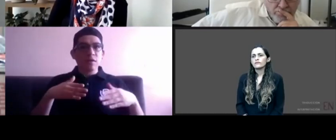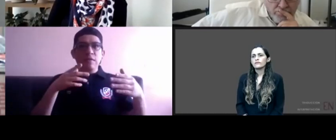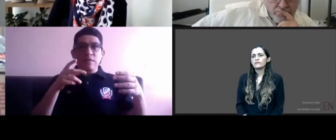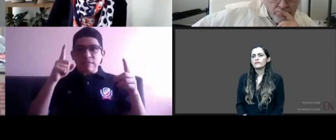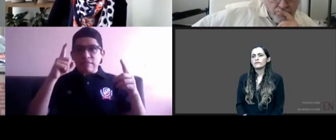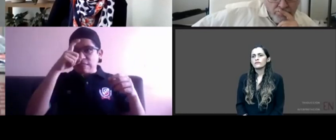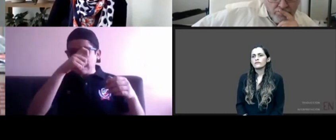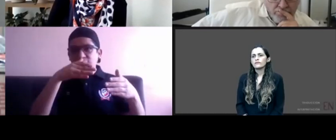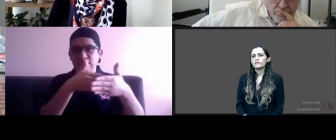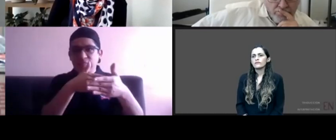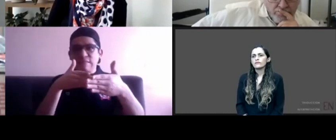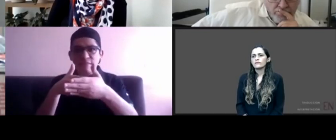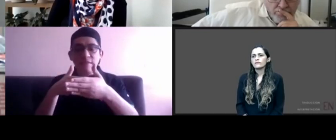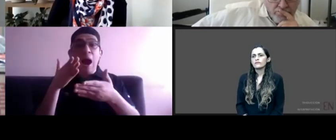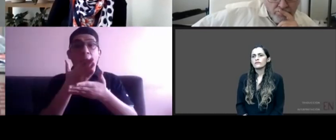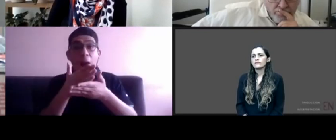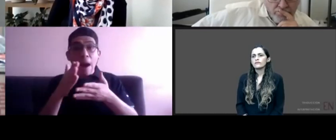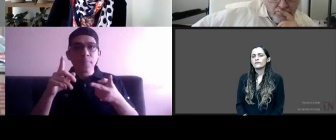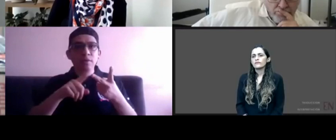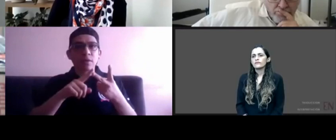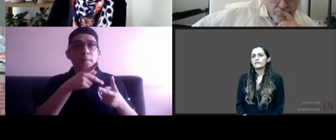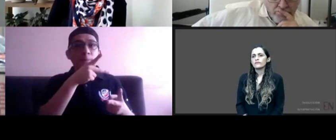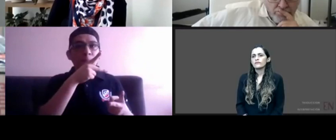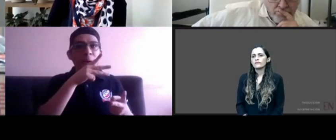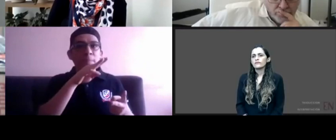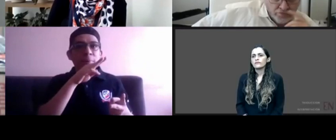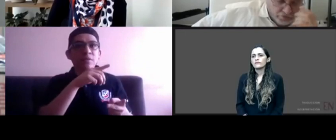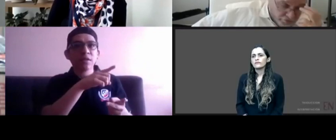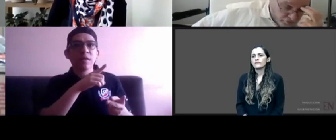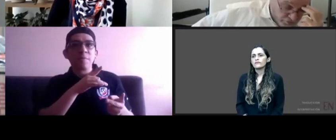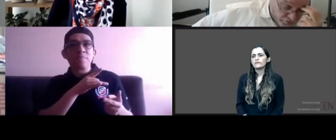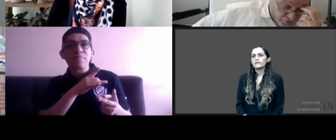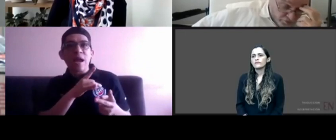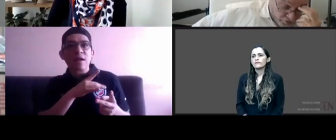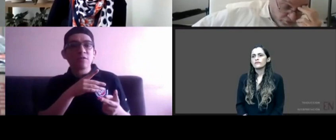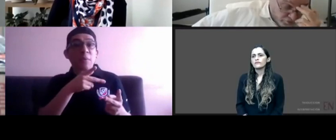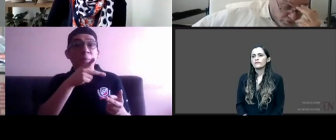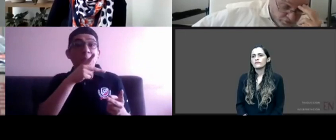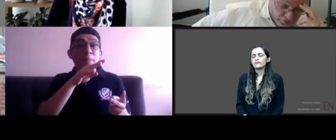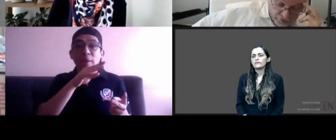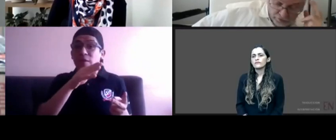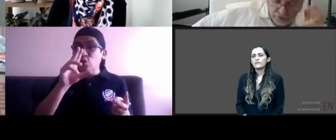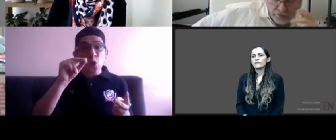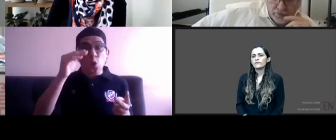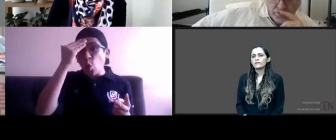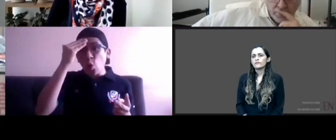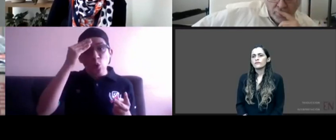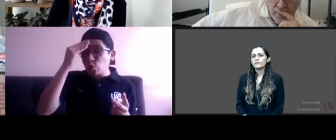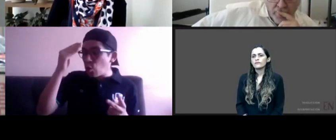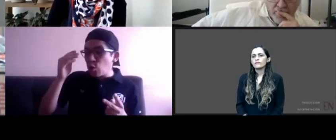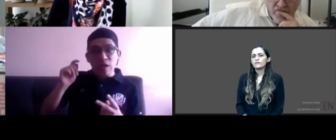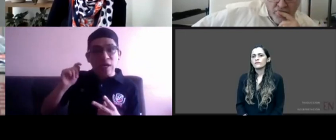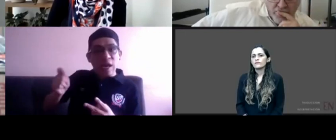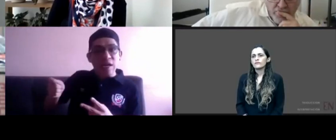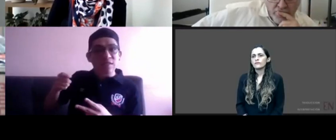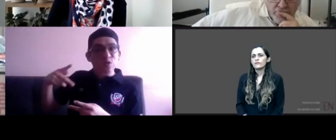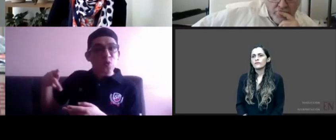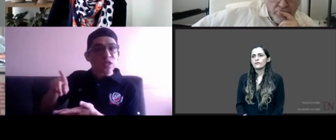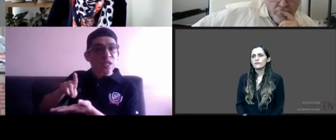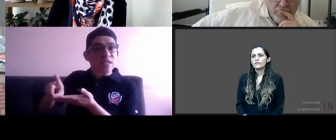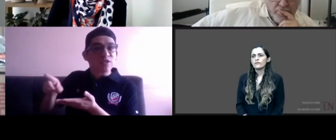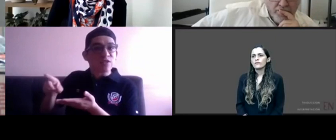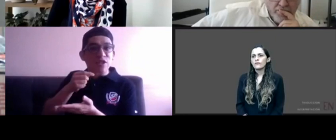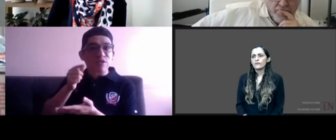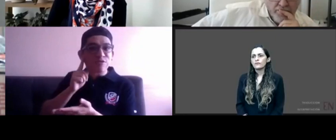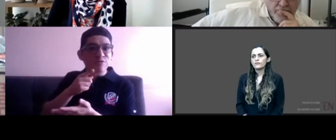si hablamos de políticas públicas, es un tema sumamente complejo porque tenemos muchas limitantes. Los